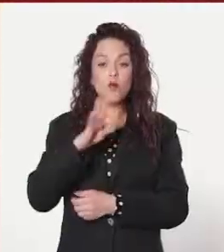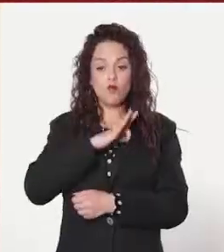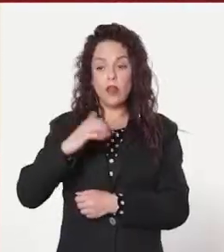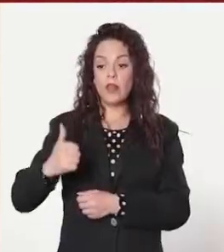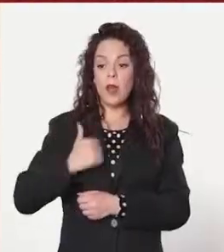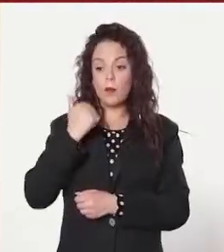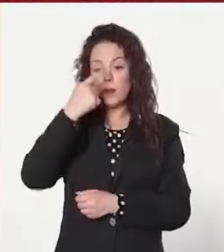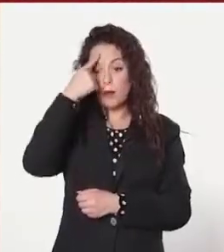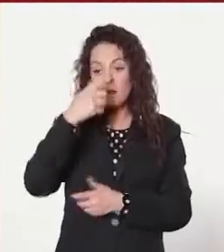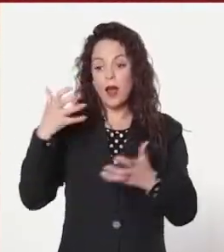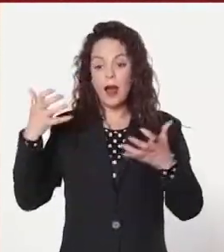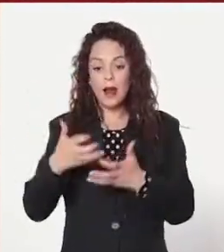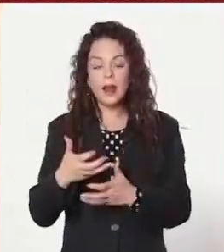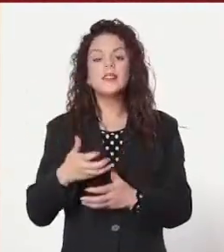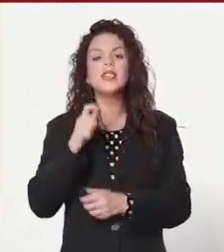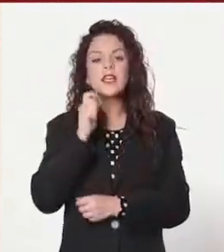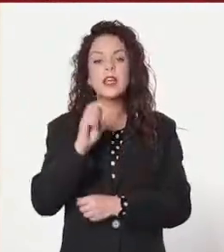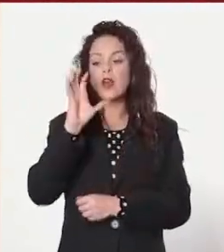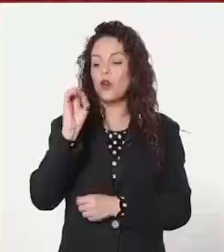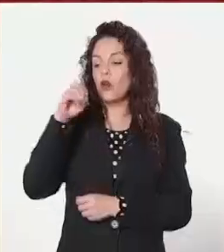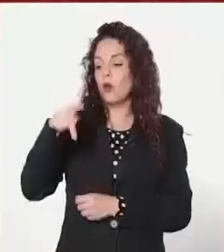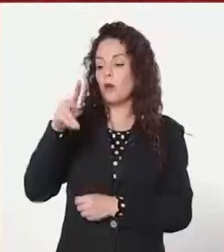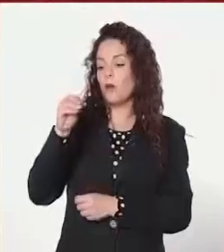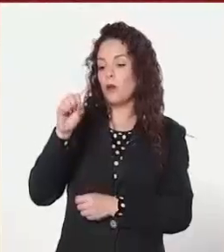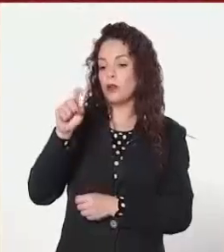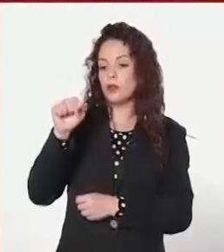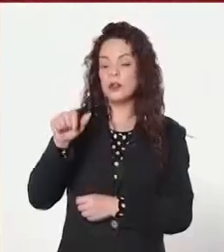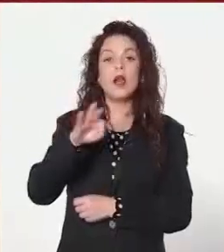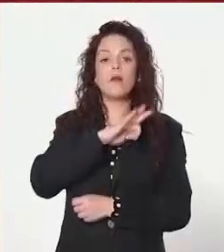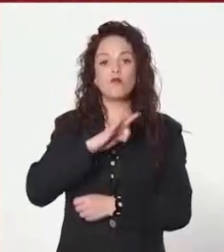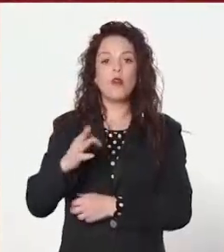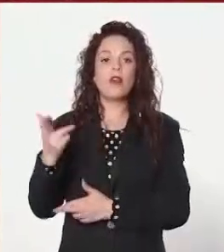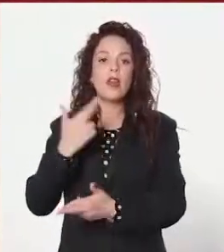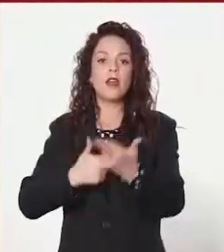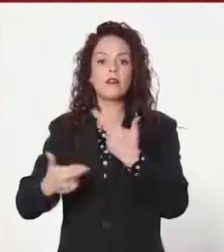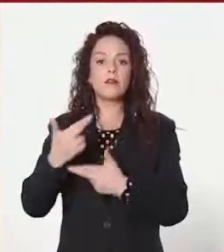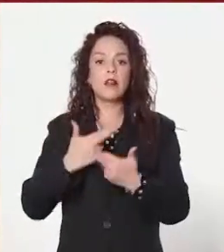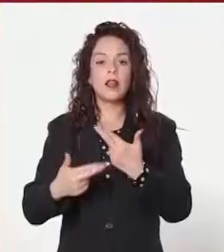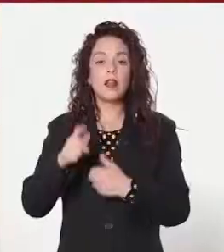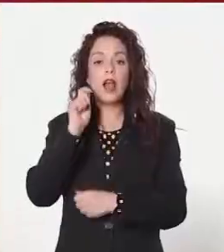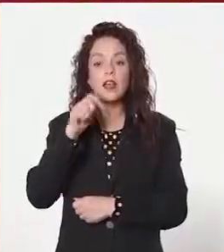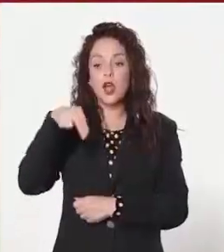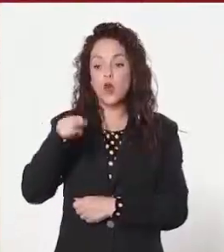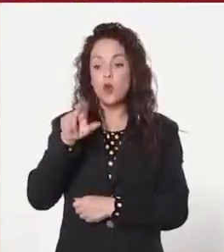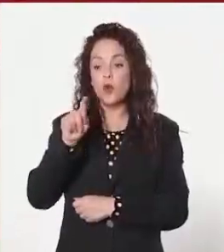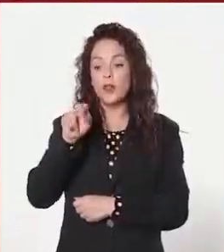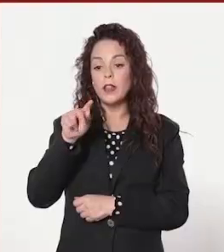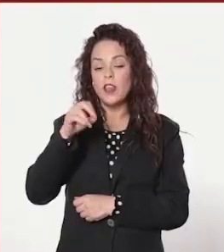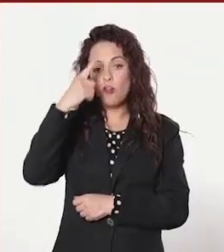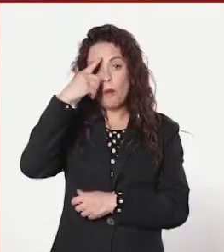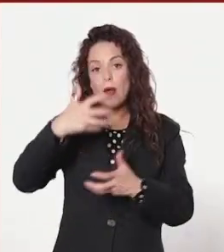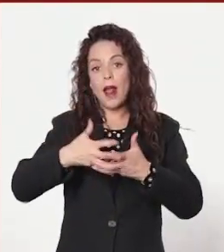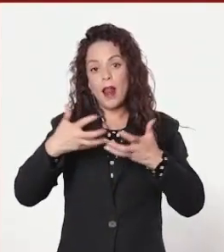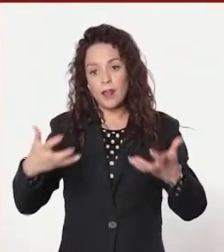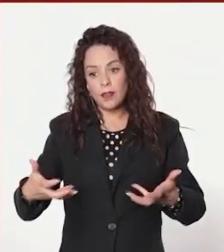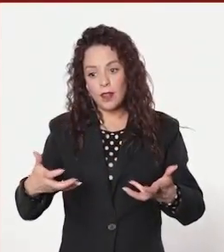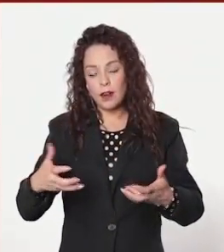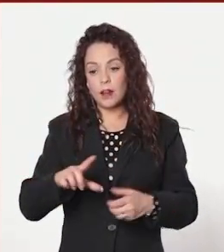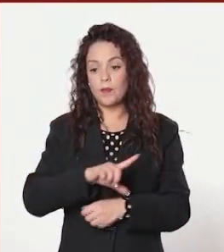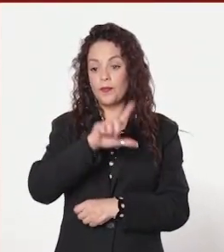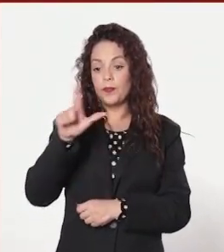aprovechar para hacer composta y lograr que los nutrientes regresen a la tierra. Después, 32% de los